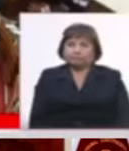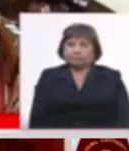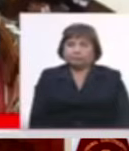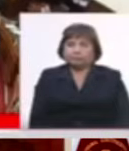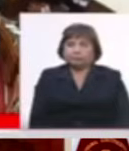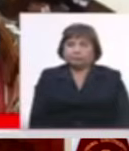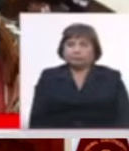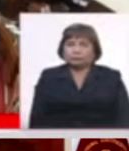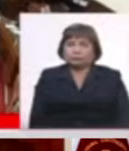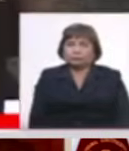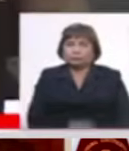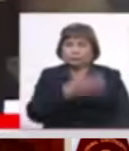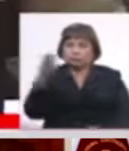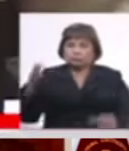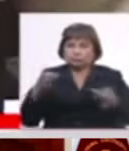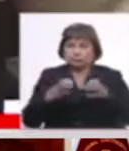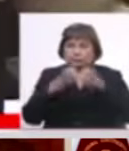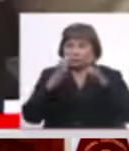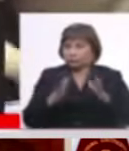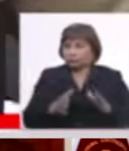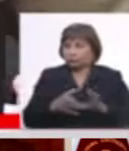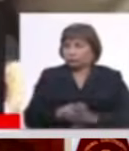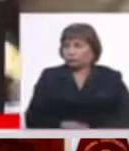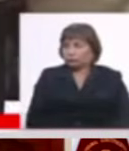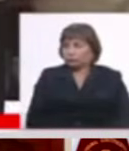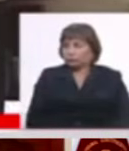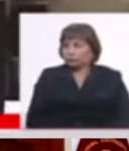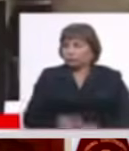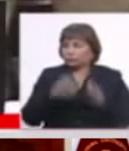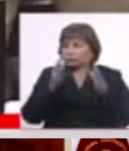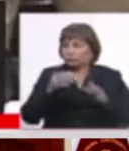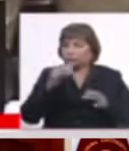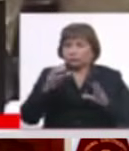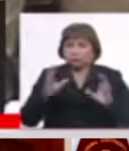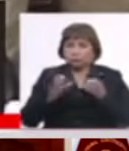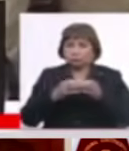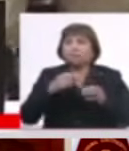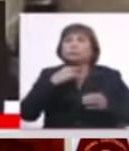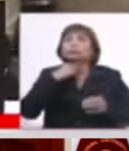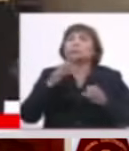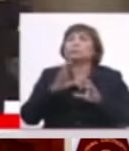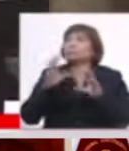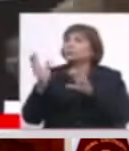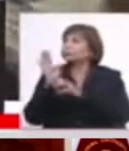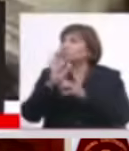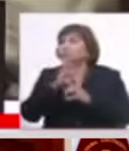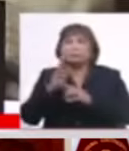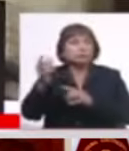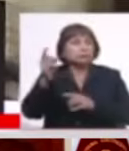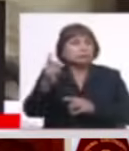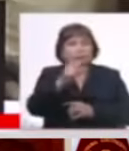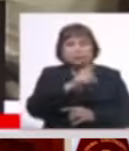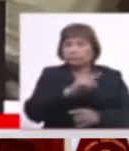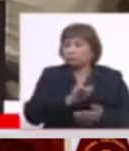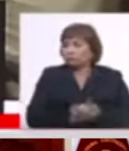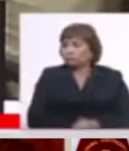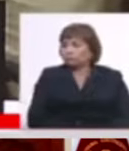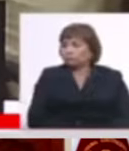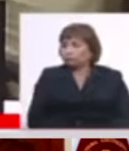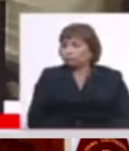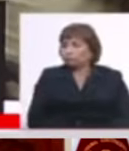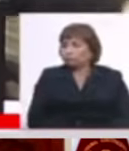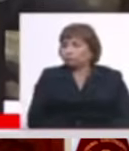reti Señores congresistas hoy día la junta de portavoces con todos los portavoces y y el